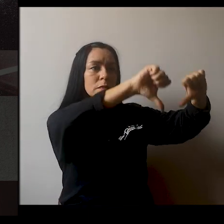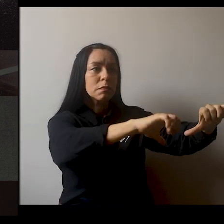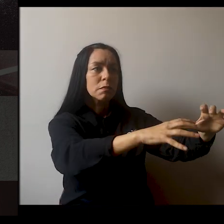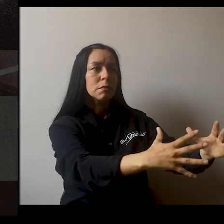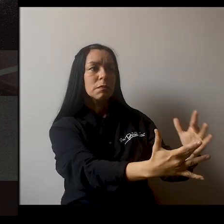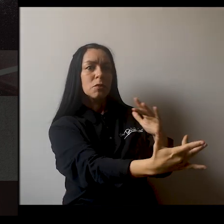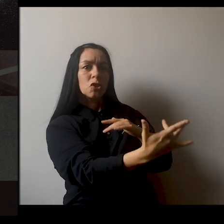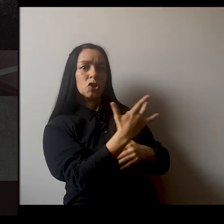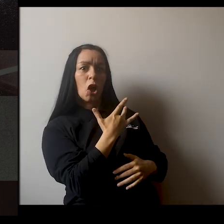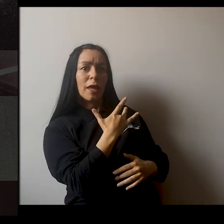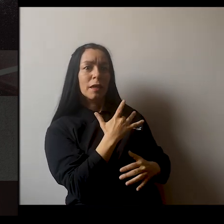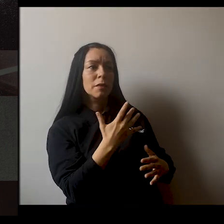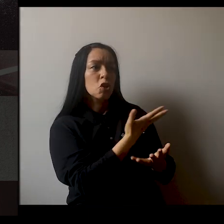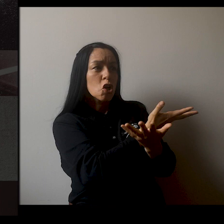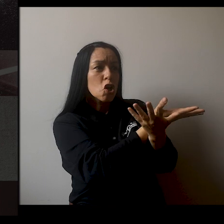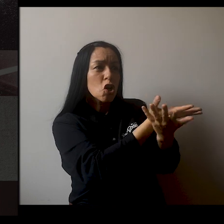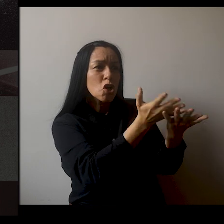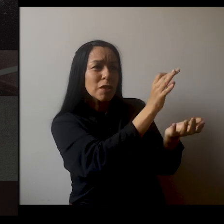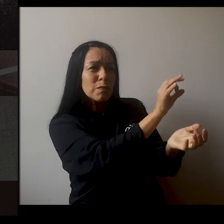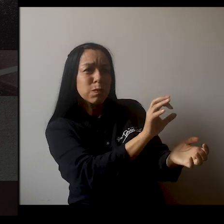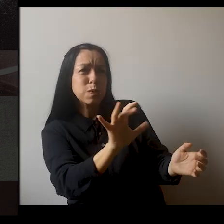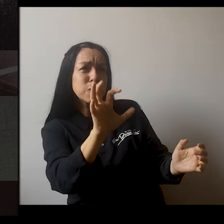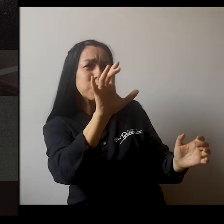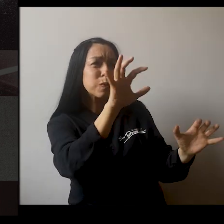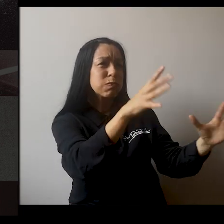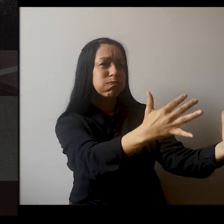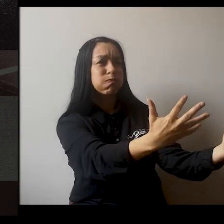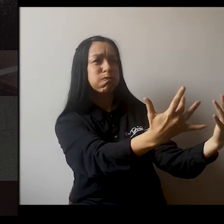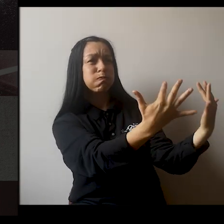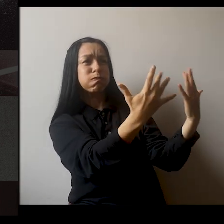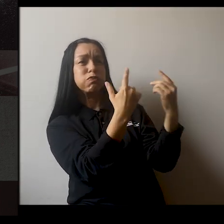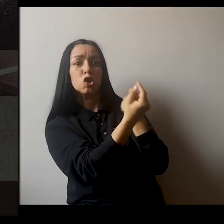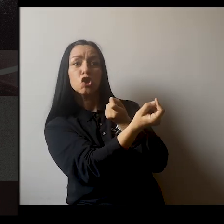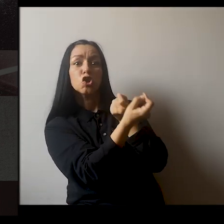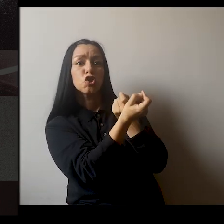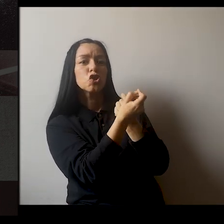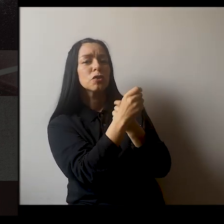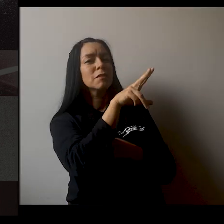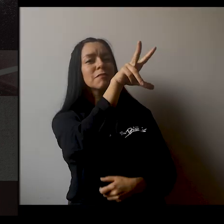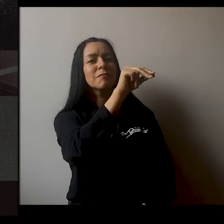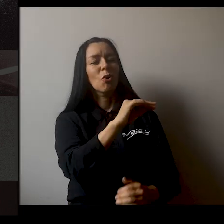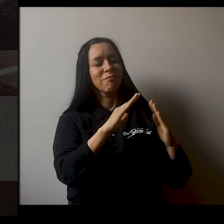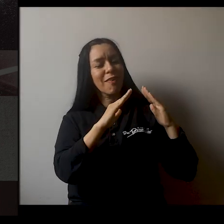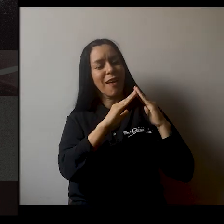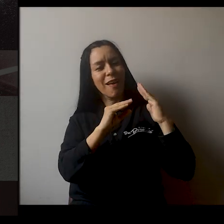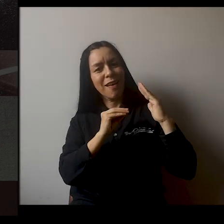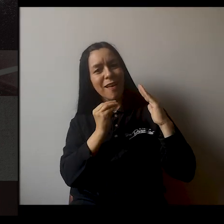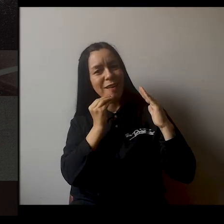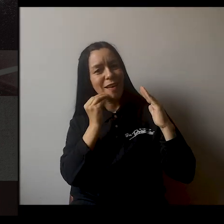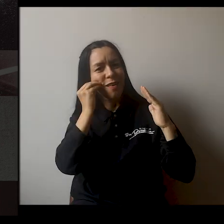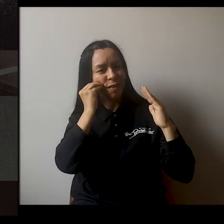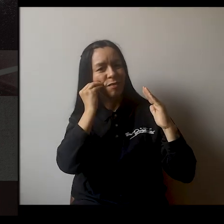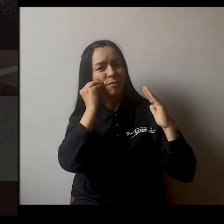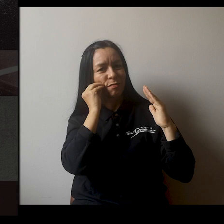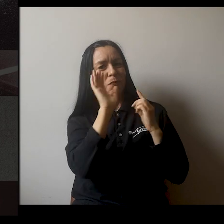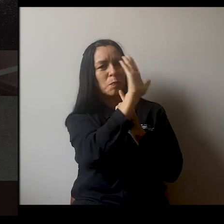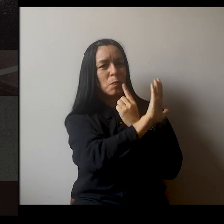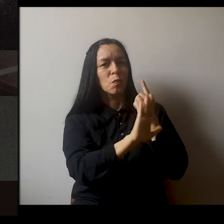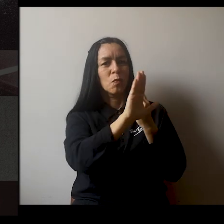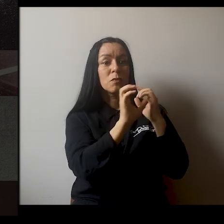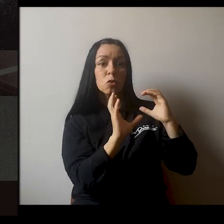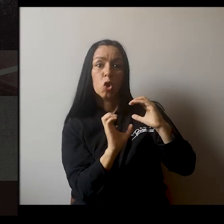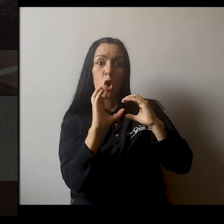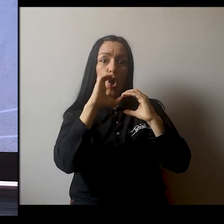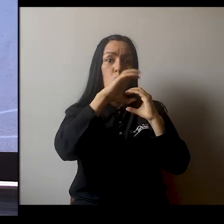ningún mal te conquistará, ninguna plaga se acercará a tu hogar,